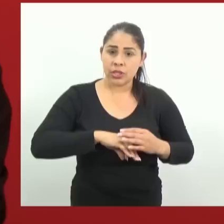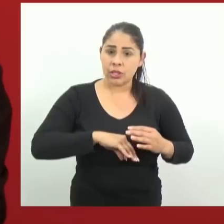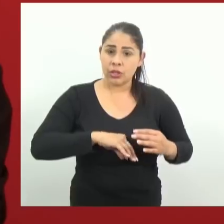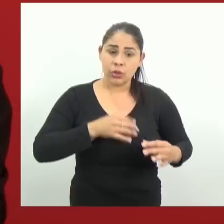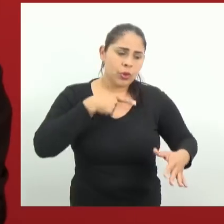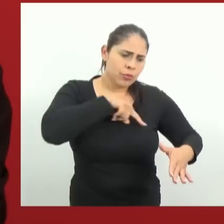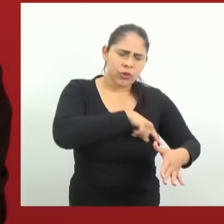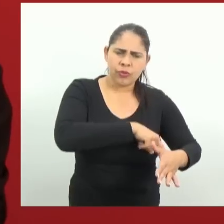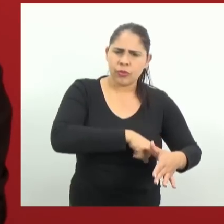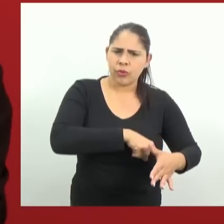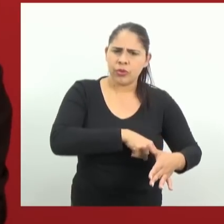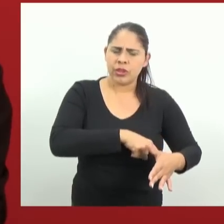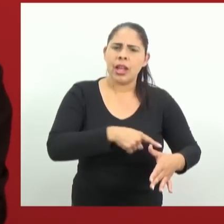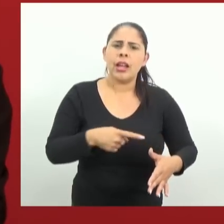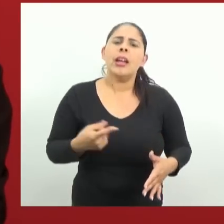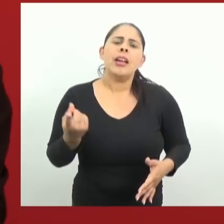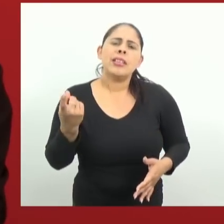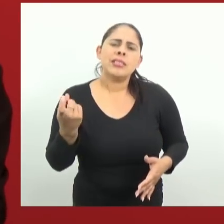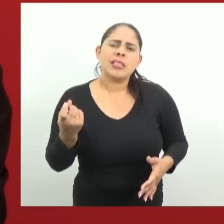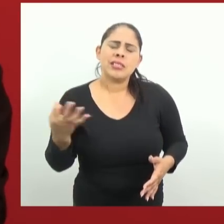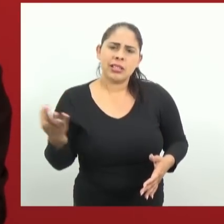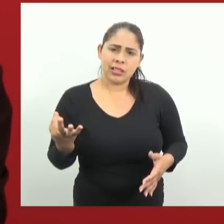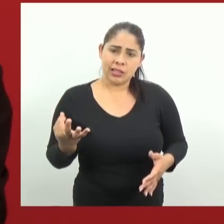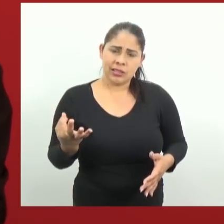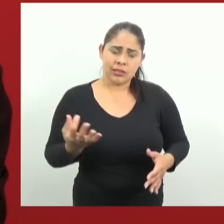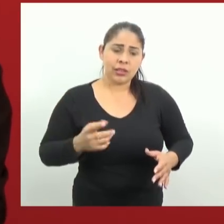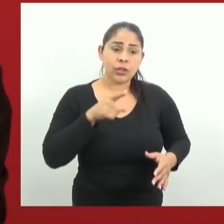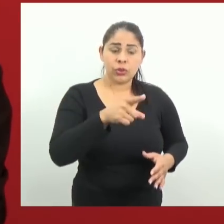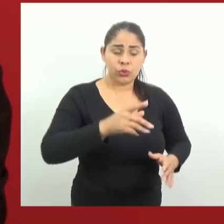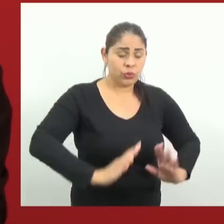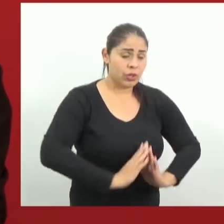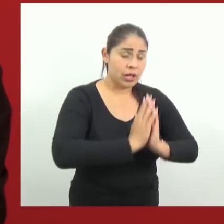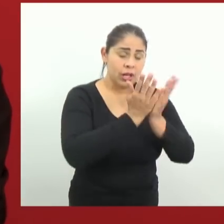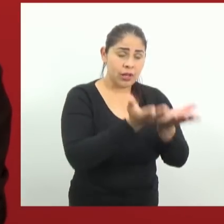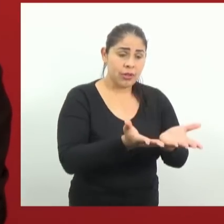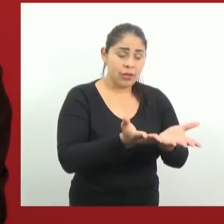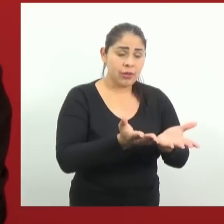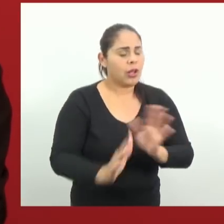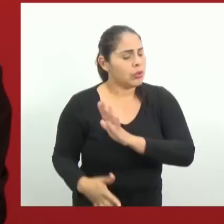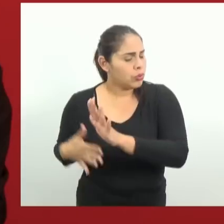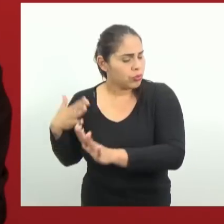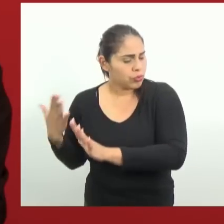es necesario que tú leas la Biblia en voz alta.